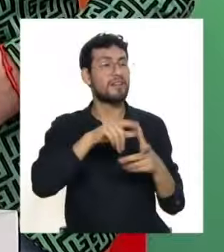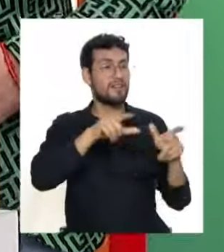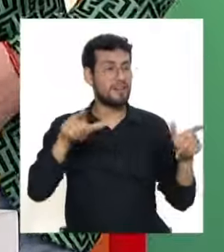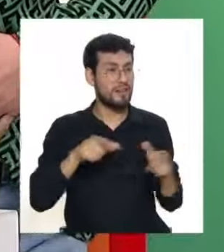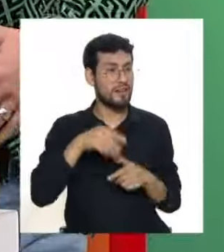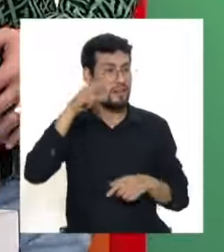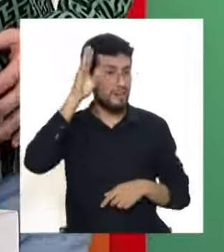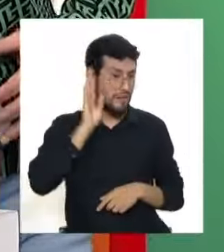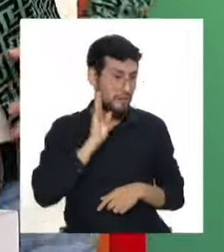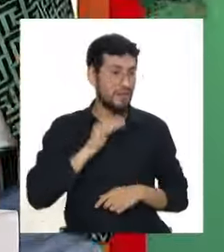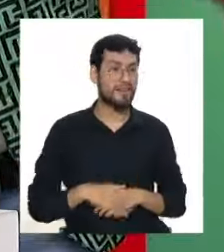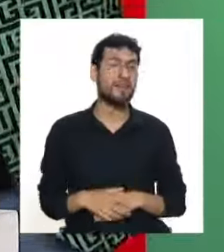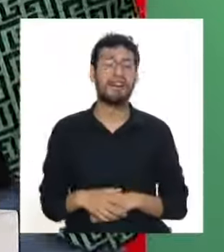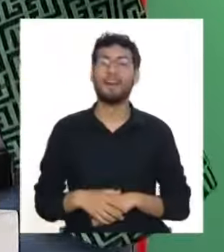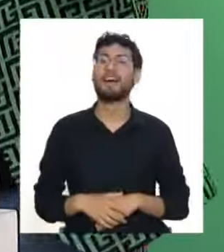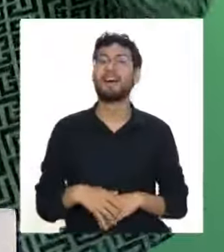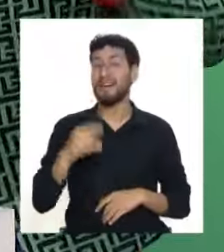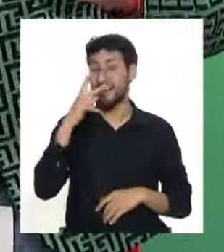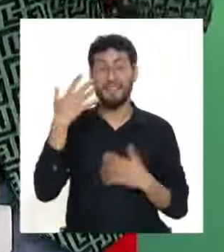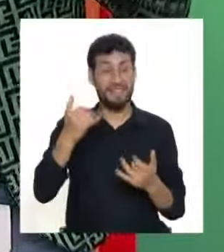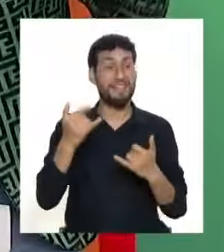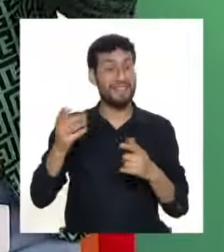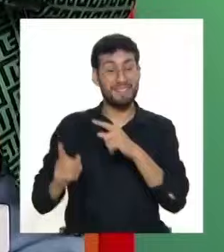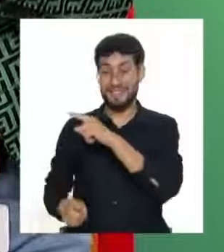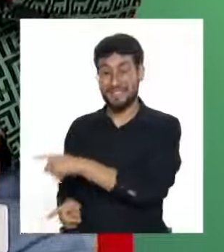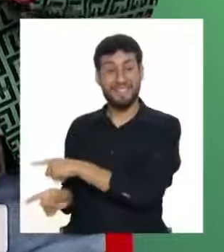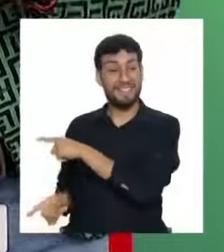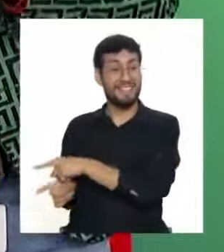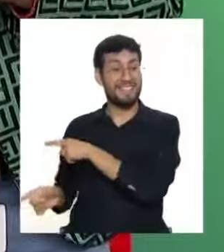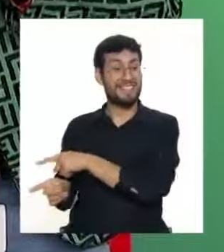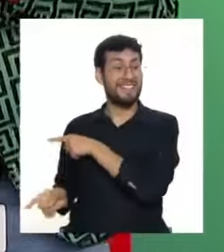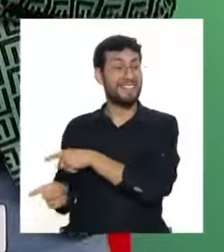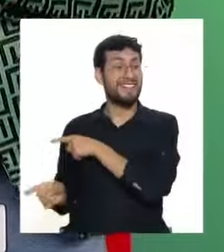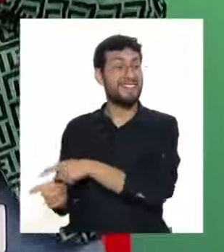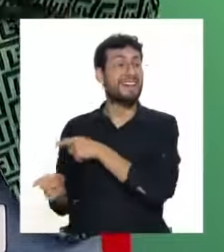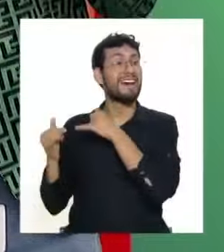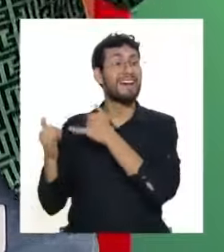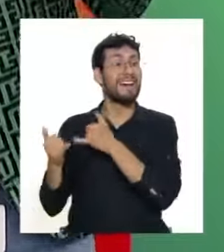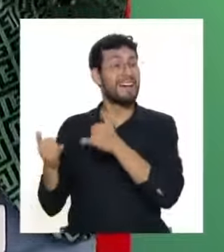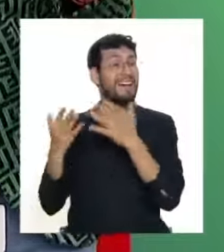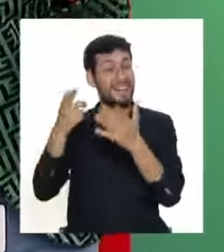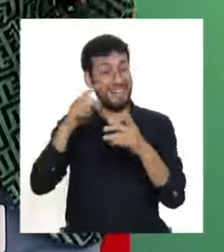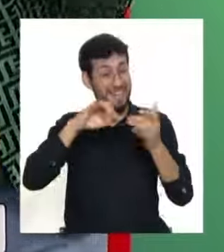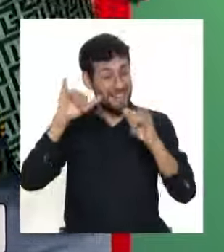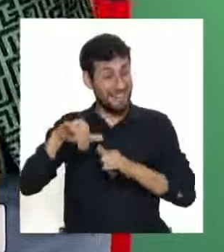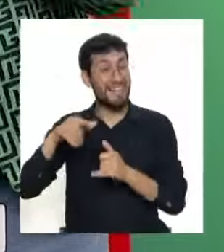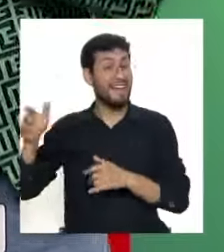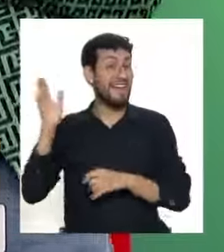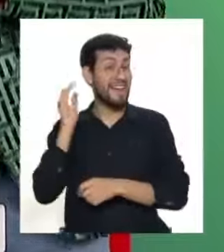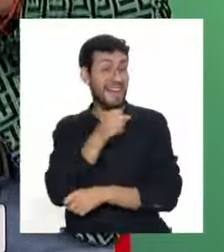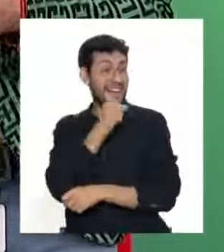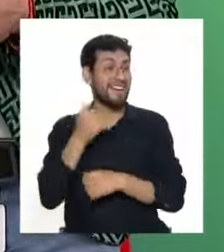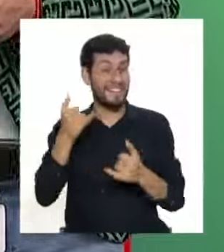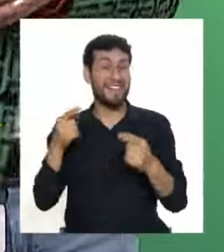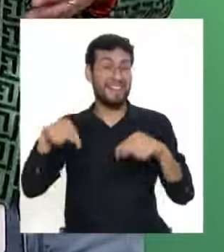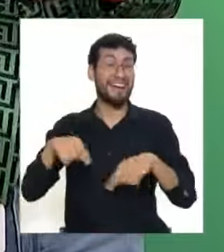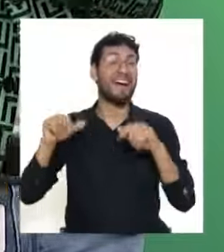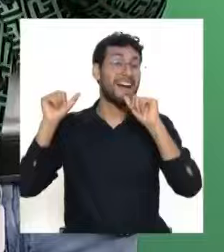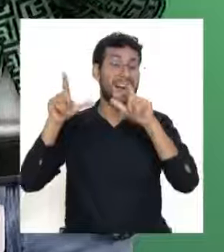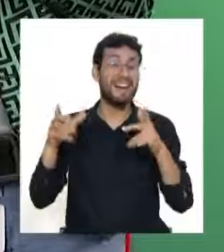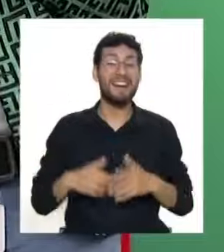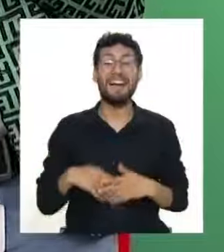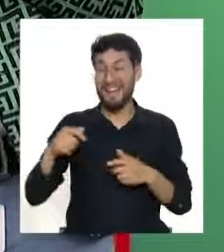Convenciones Barranco. Ajá. Ok, y ahí lo tienes en el banner, sí. Porque también Juan Manuel se queda en el programa. Lo vamos a escuchar cantar. Viene la